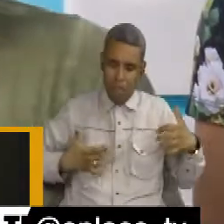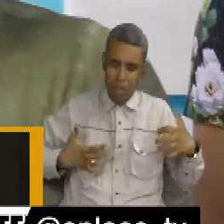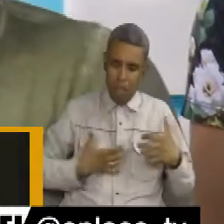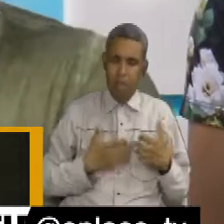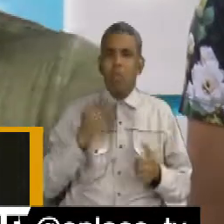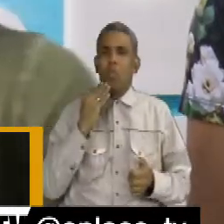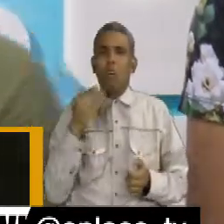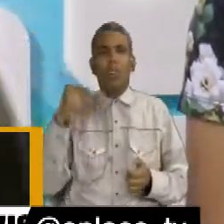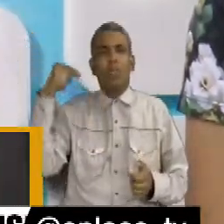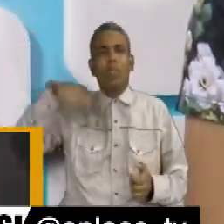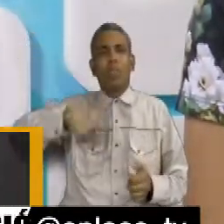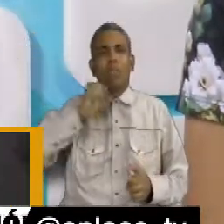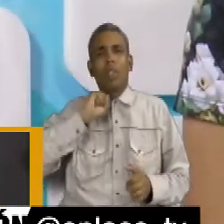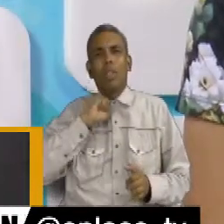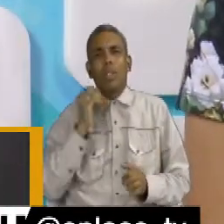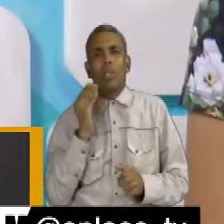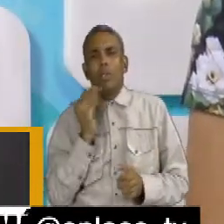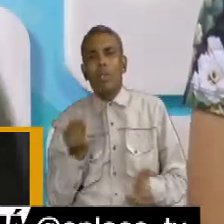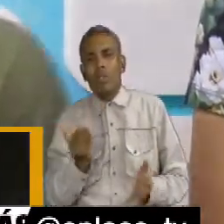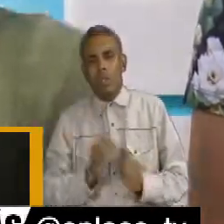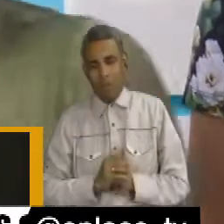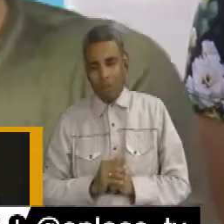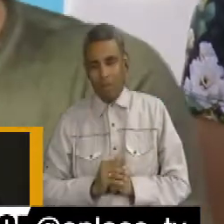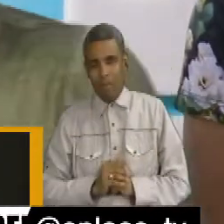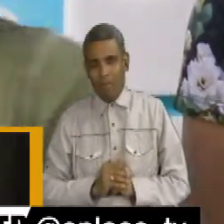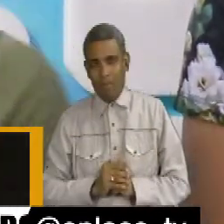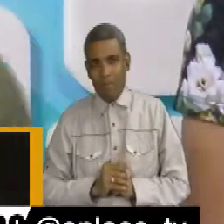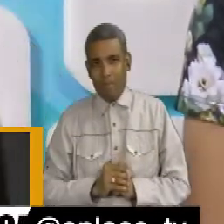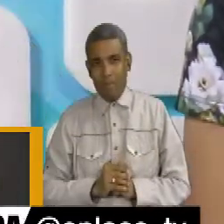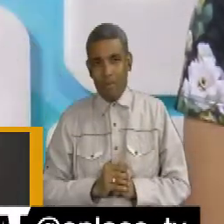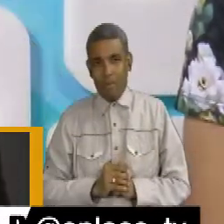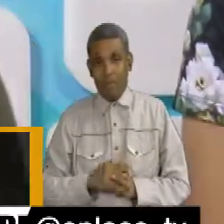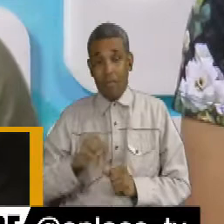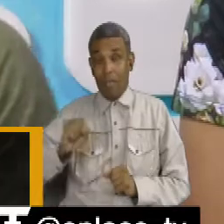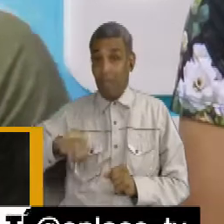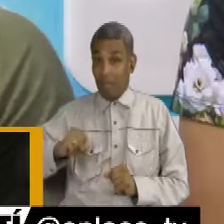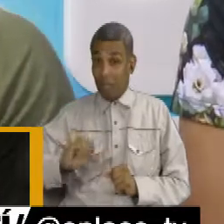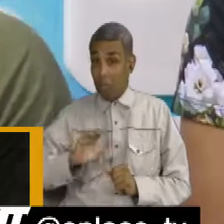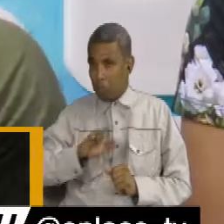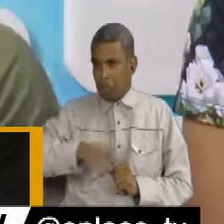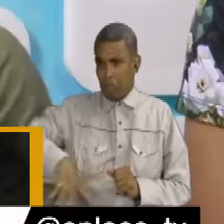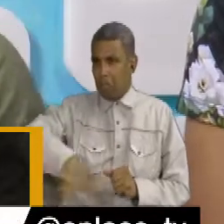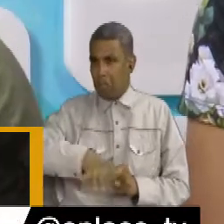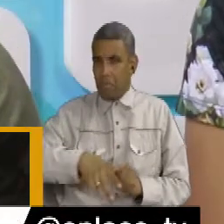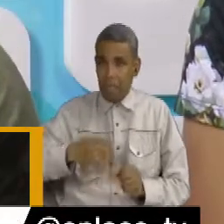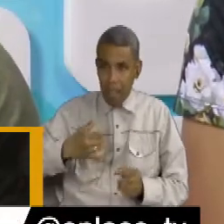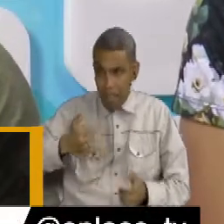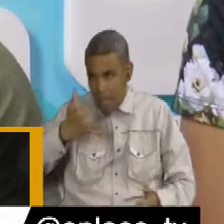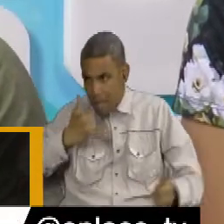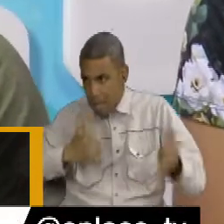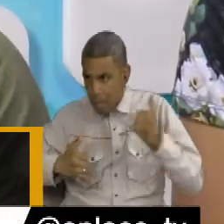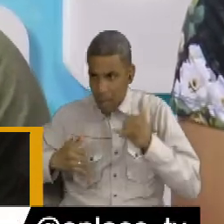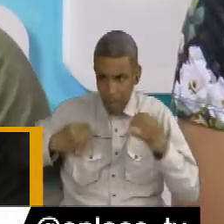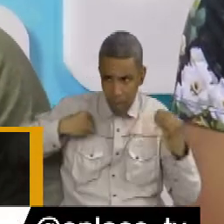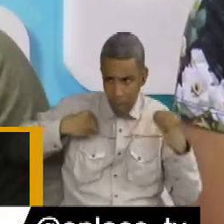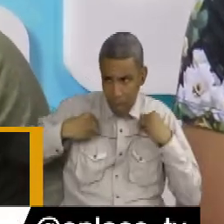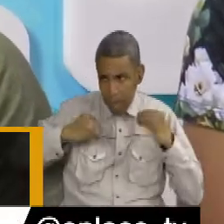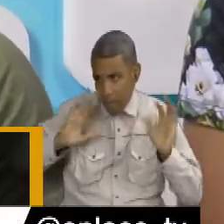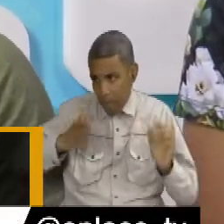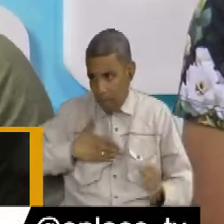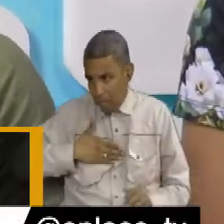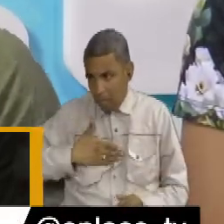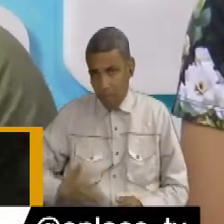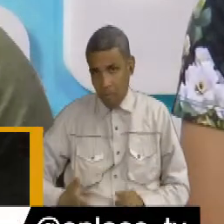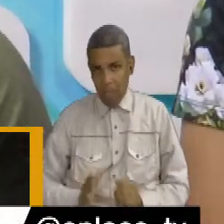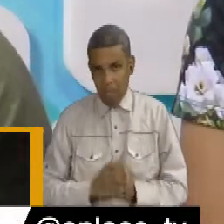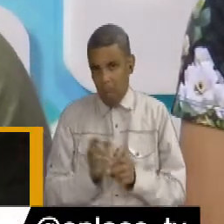estamos escuchando por ahí a diferentes empresarios de aquí de la zona para venir a actuar con nuestro nuevo trabajo y